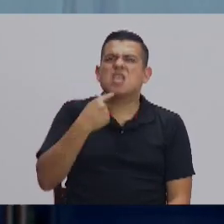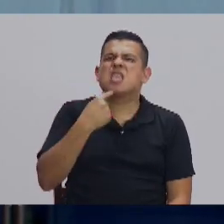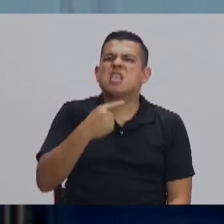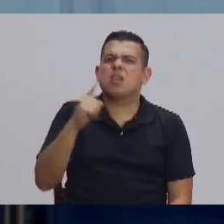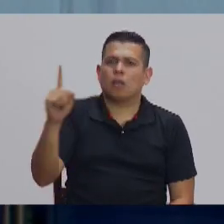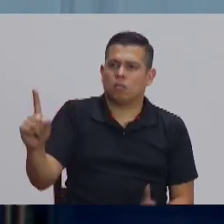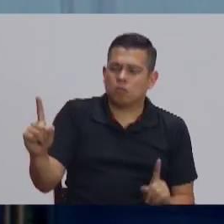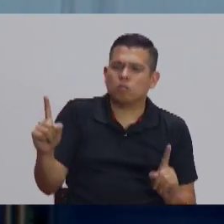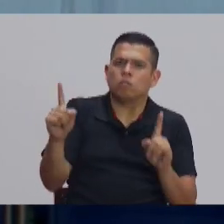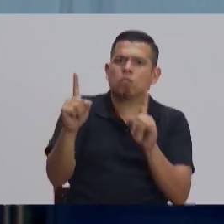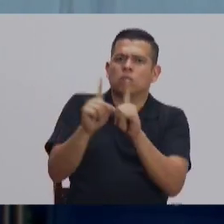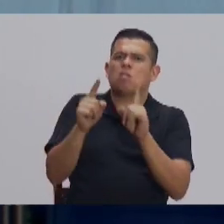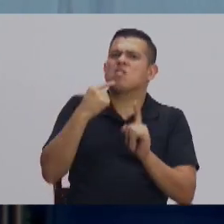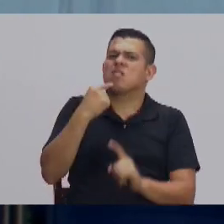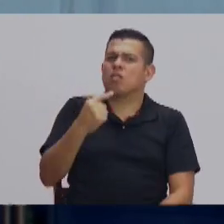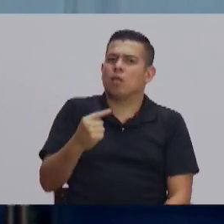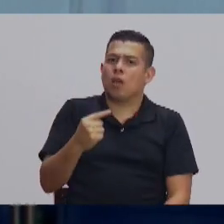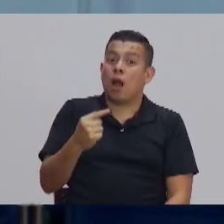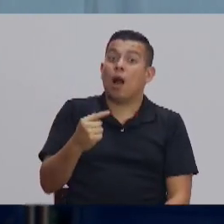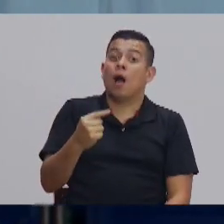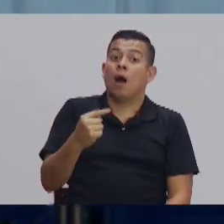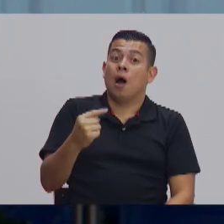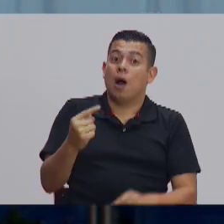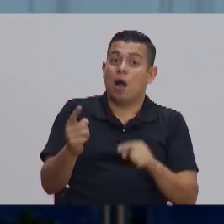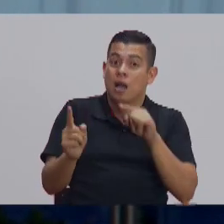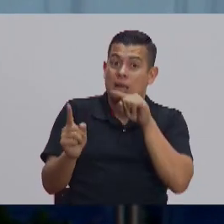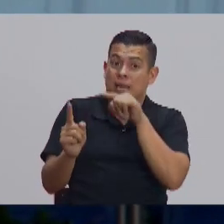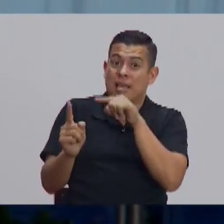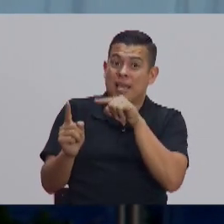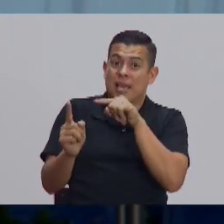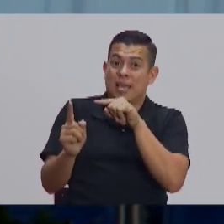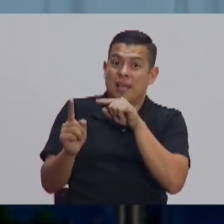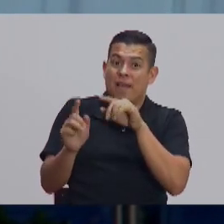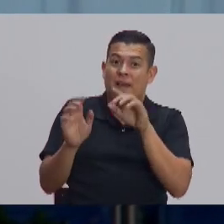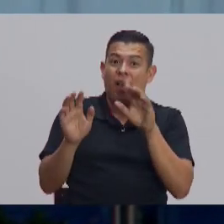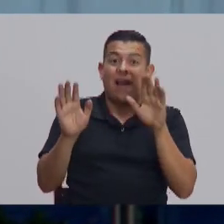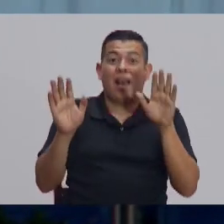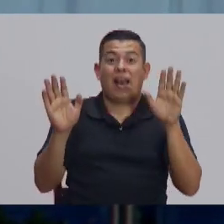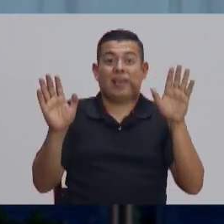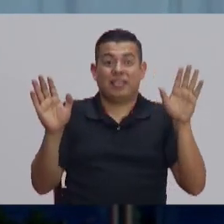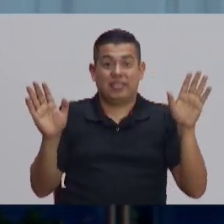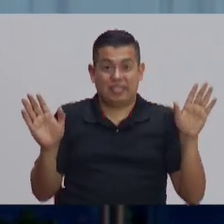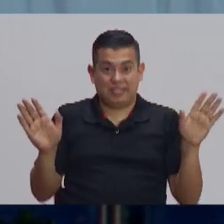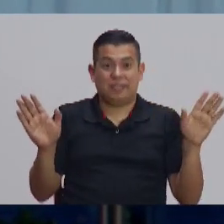en ese lugar era a cristo